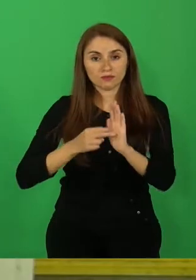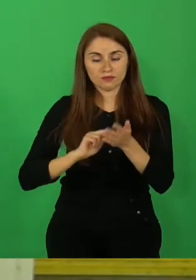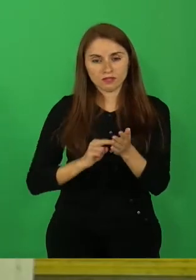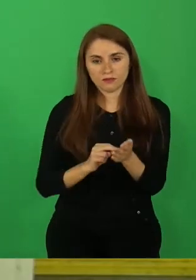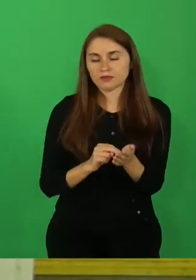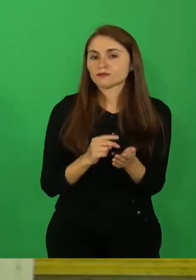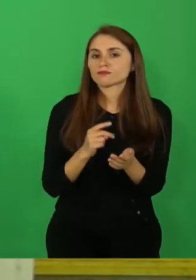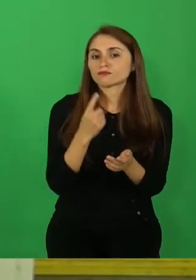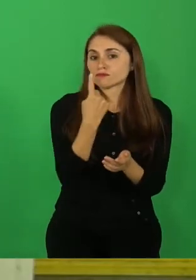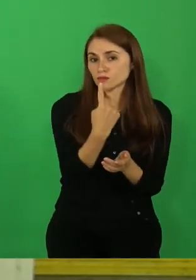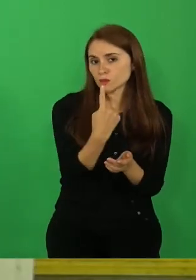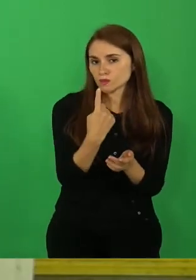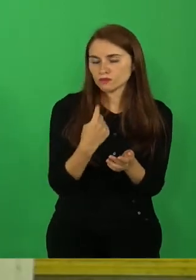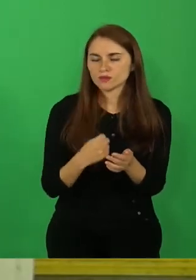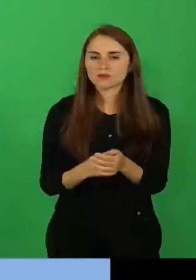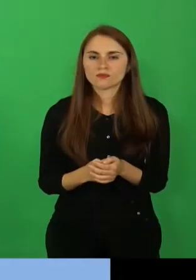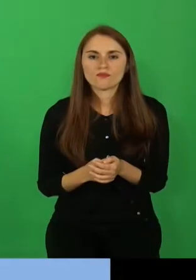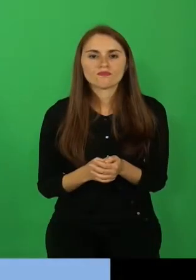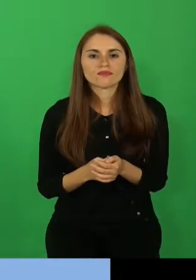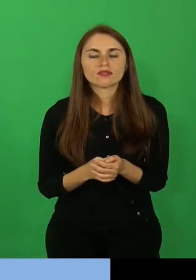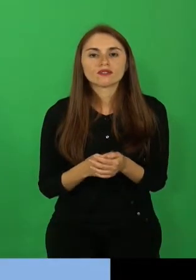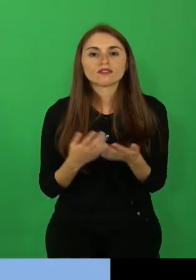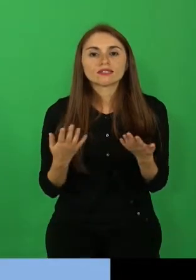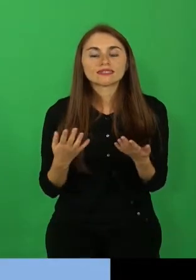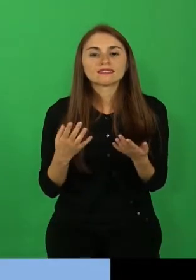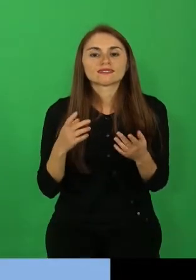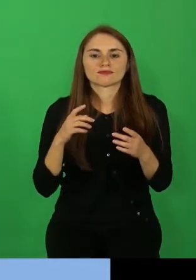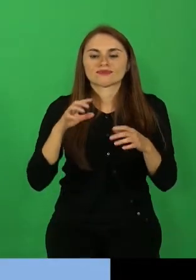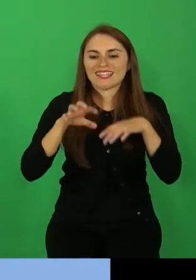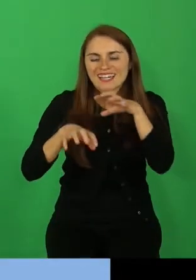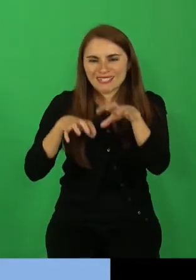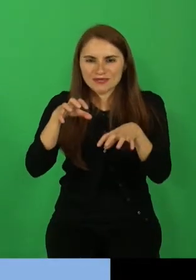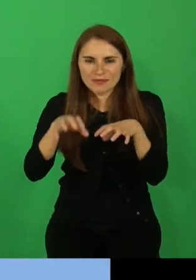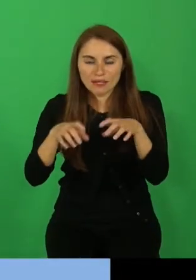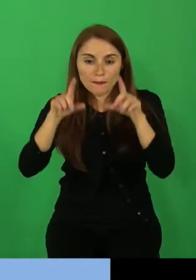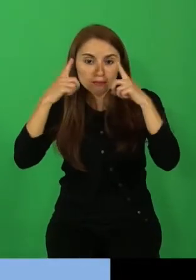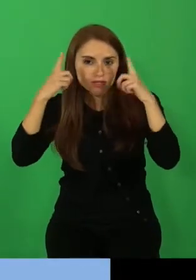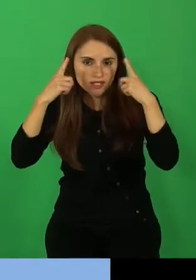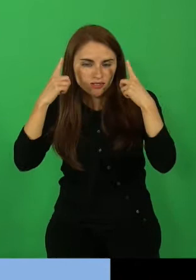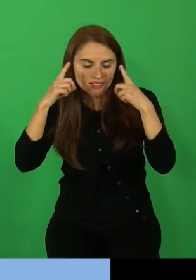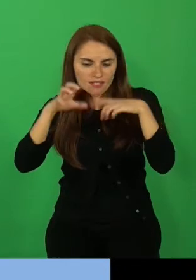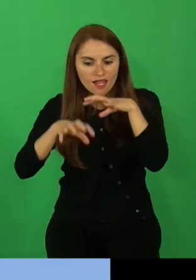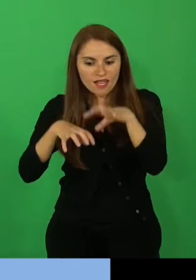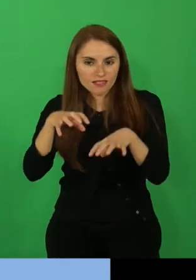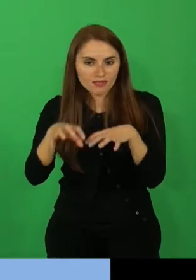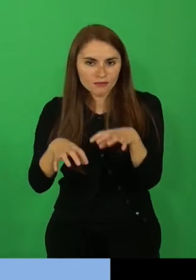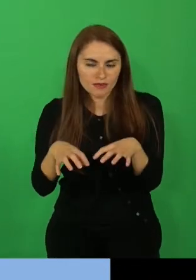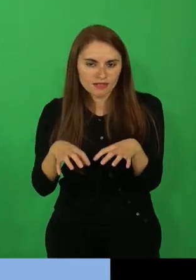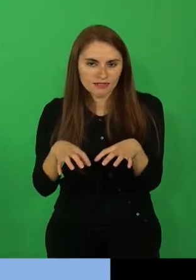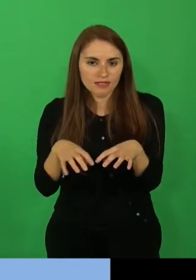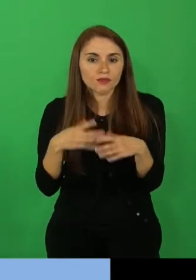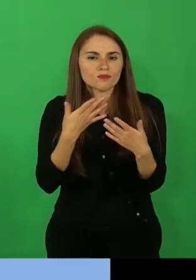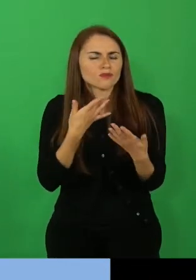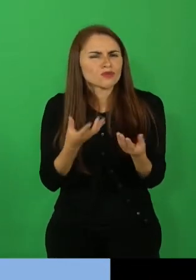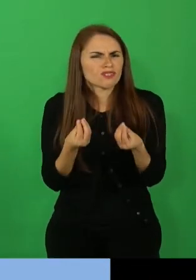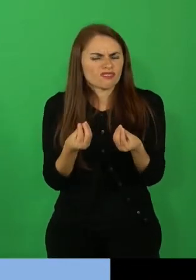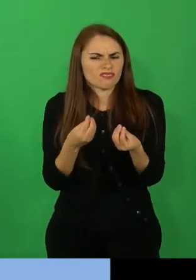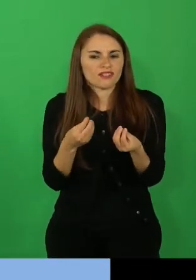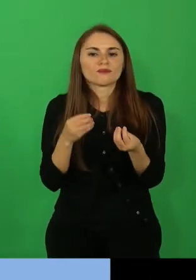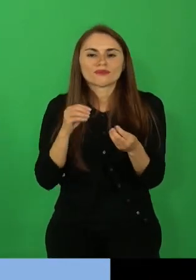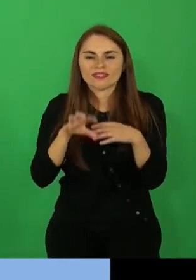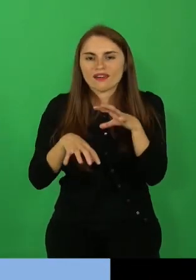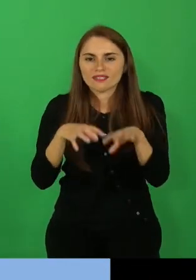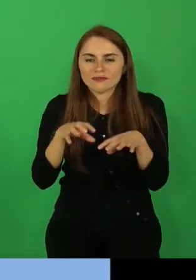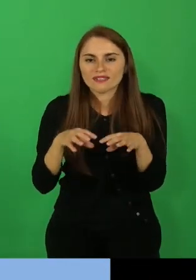quienes enfrentan, digamos, los protagonistas. Animales personificados. ¿Qué quiere decir animales personificados? Los